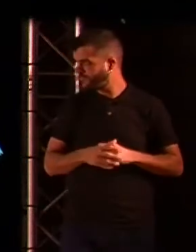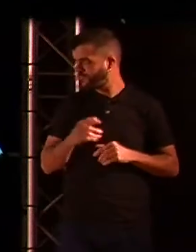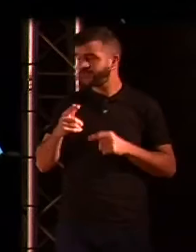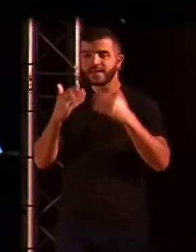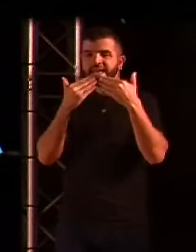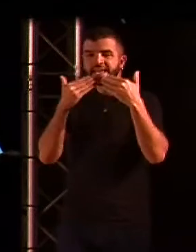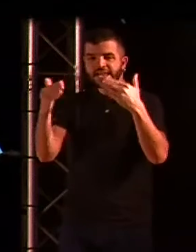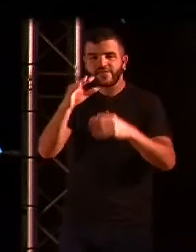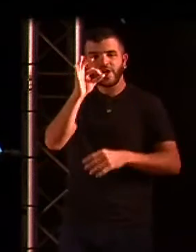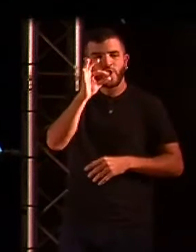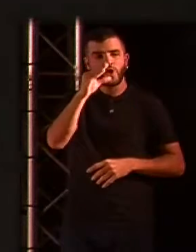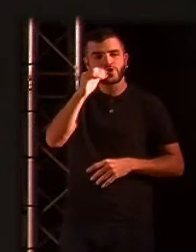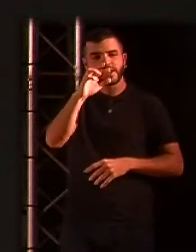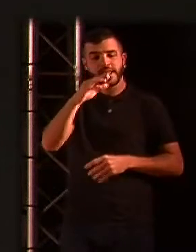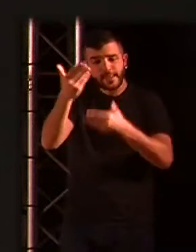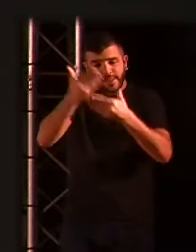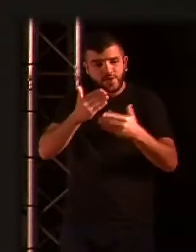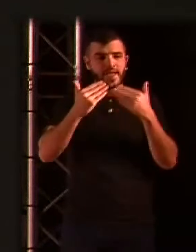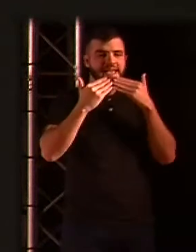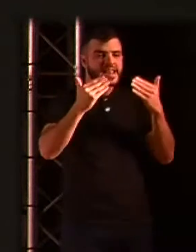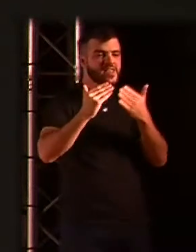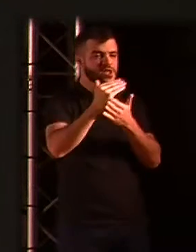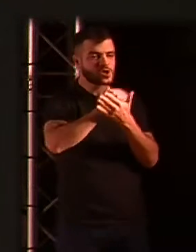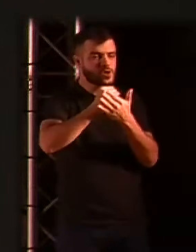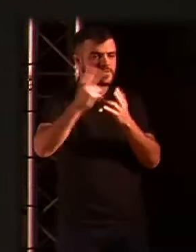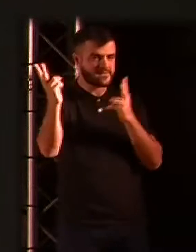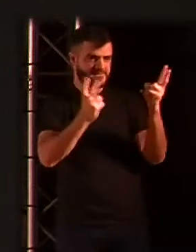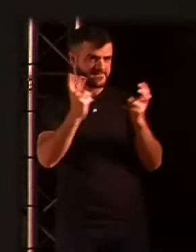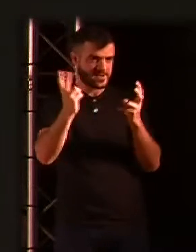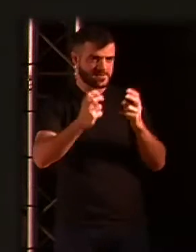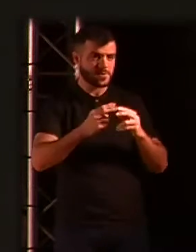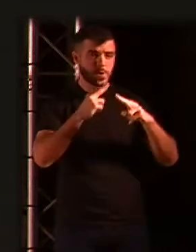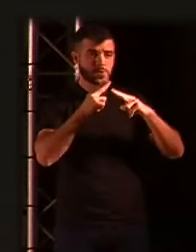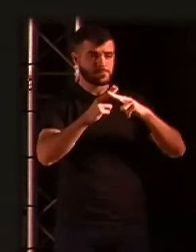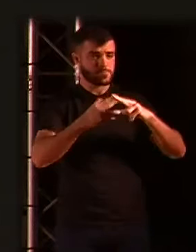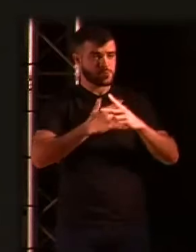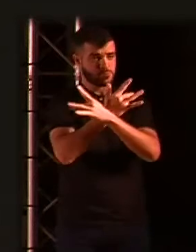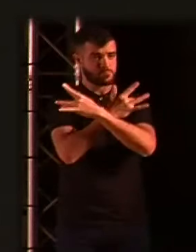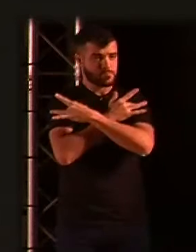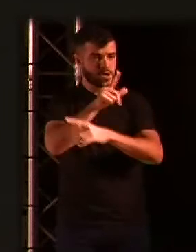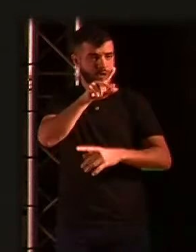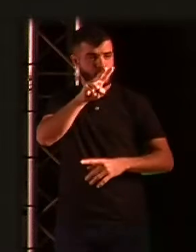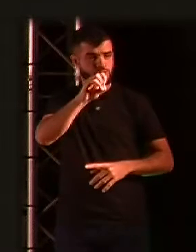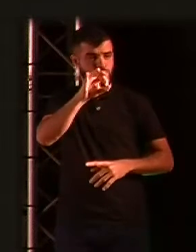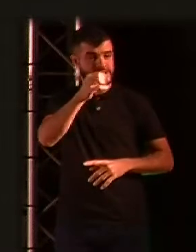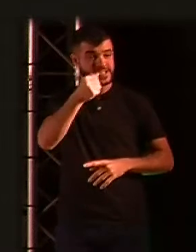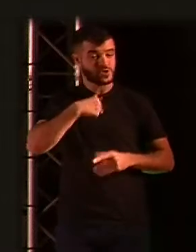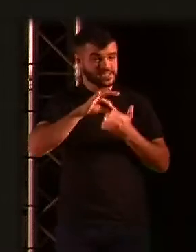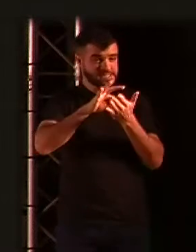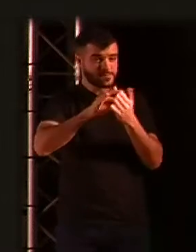Muchas gracias, Óscar, por la invitación. Gracias a todos por haber venido. Me llamo María Luisa, trabajo en el Servicio Andaluz de